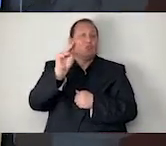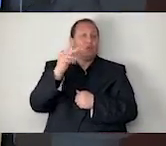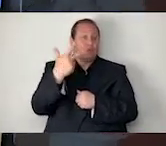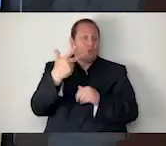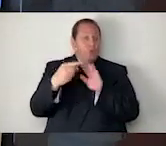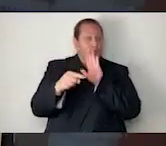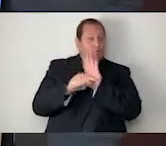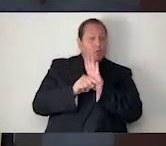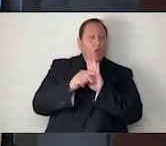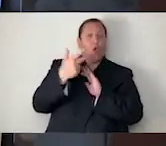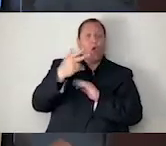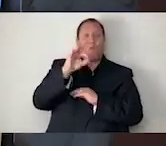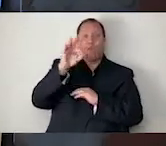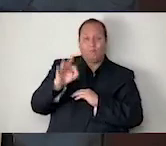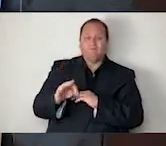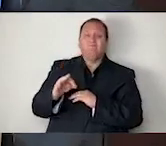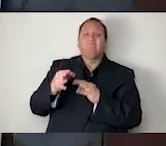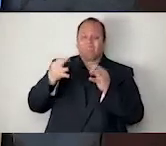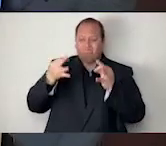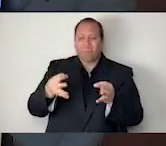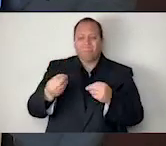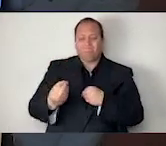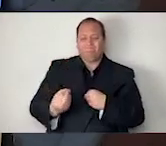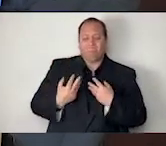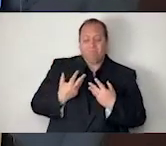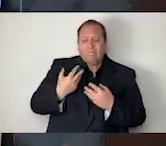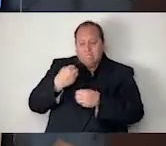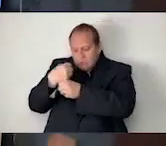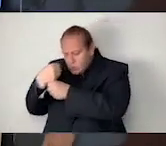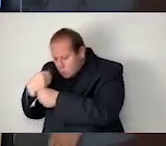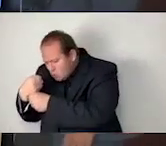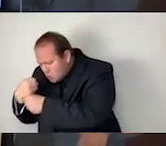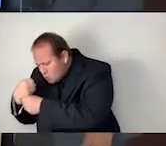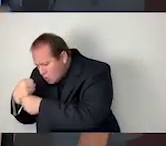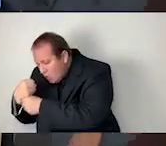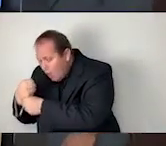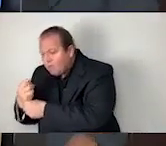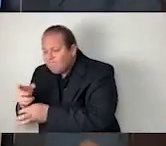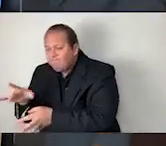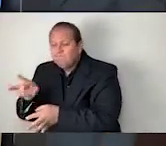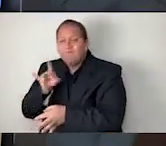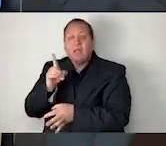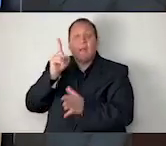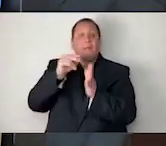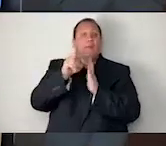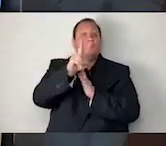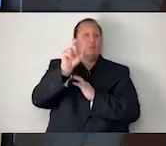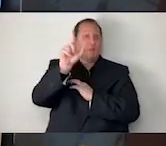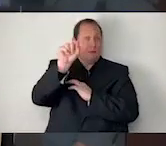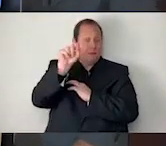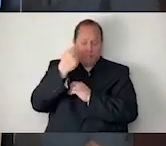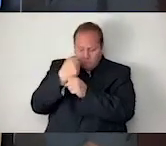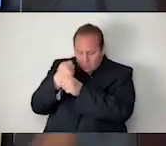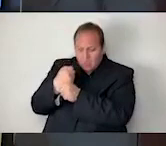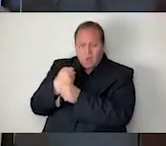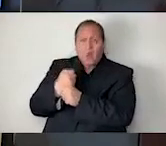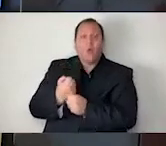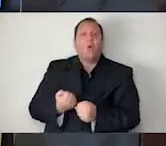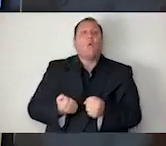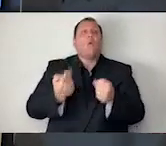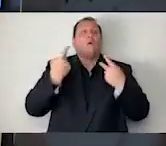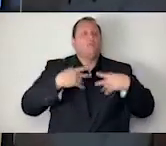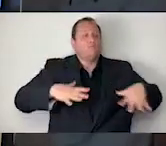220 nuestra densidad de población y recordemos que tenemos dos de las ciudades más densas de densas en relacionada